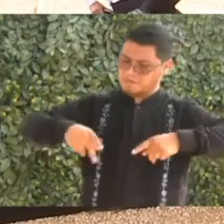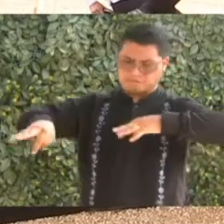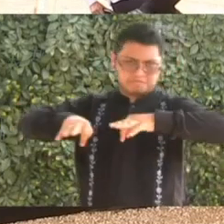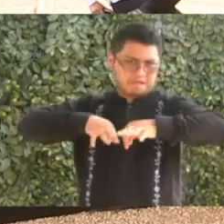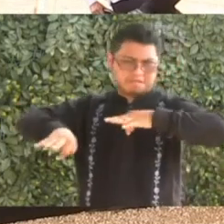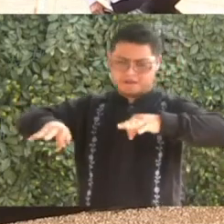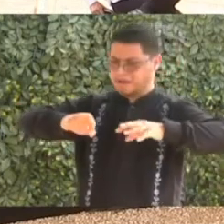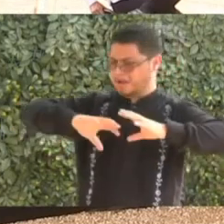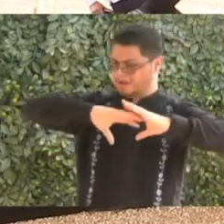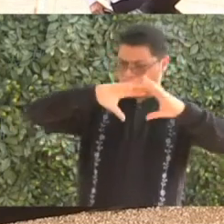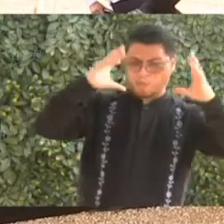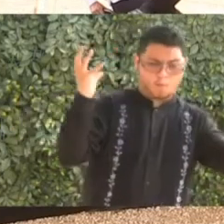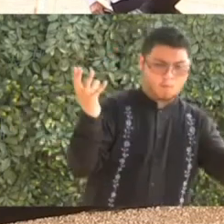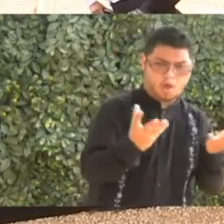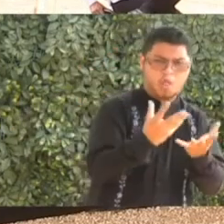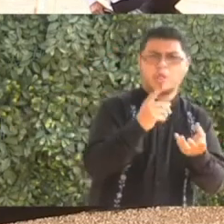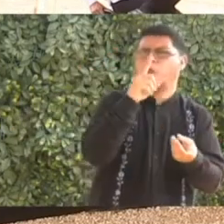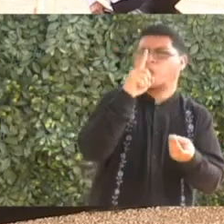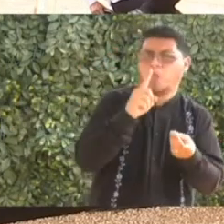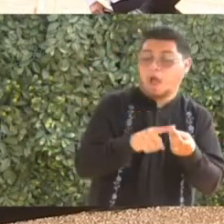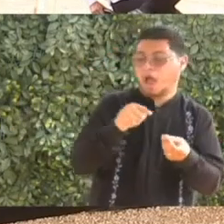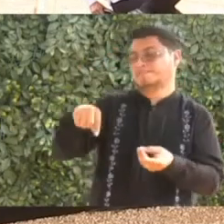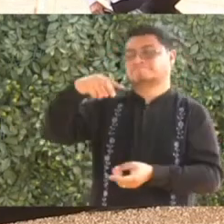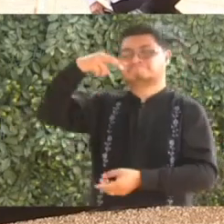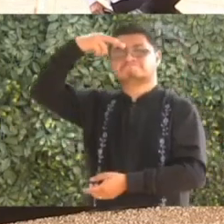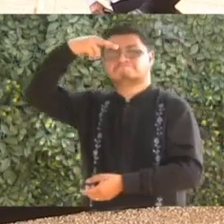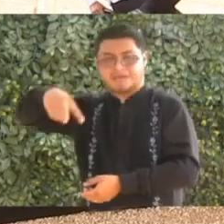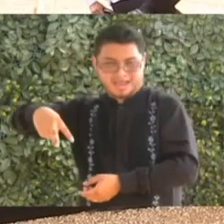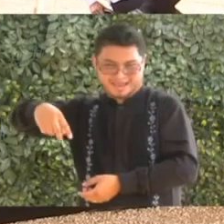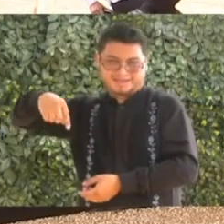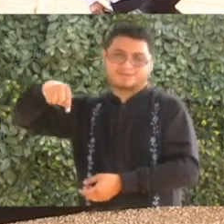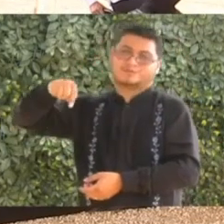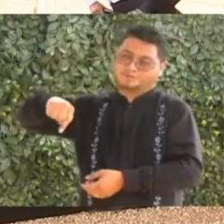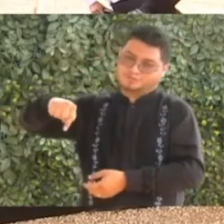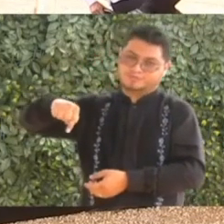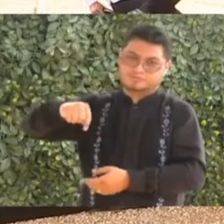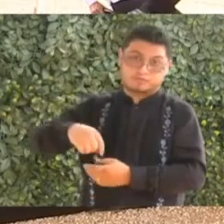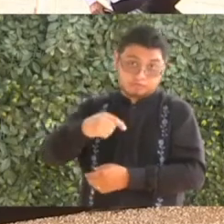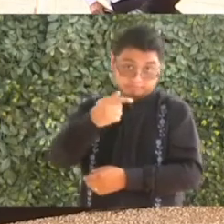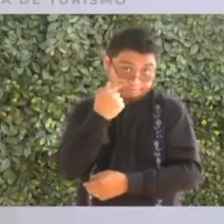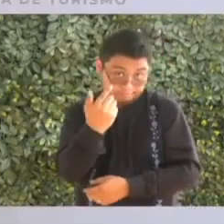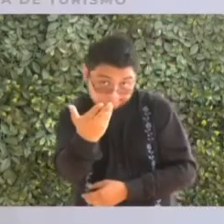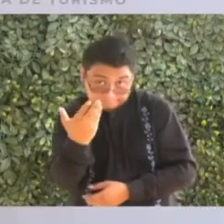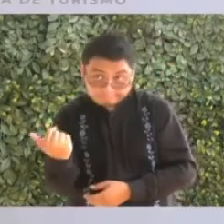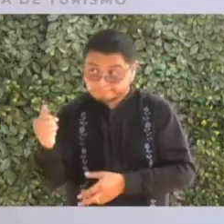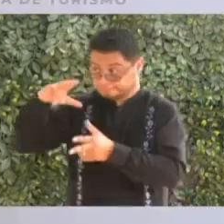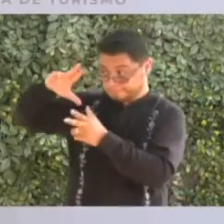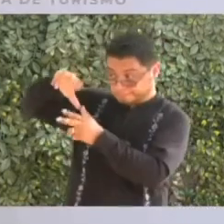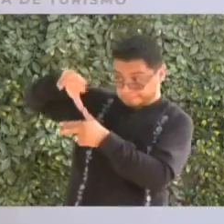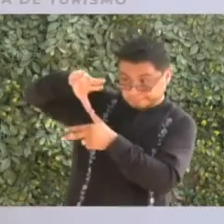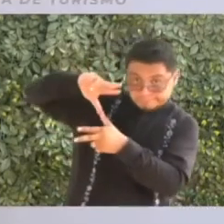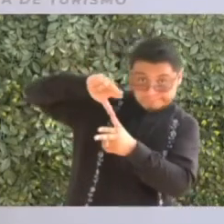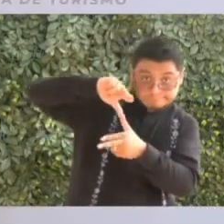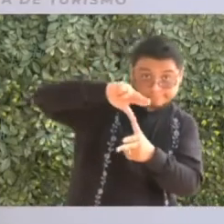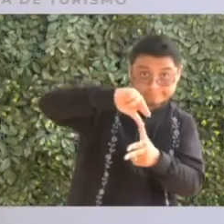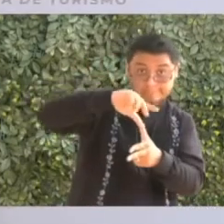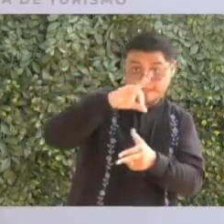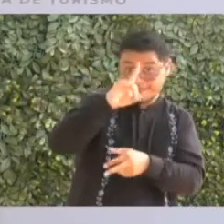mexicanos. Aquí está el ejemplo. Acaba de pasar el huracán, el